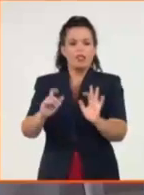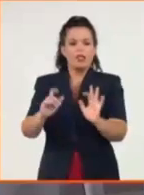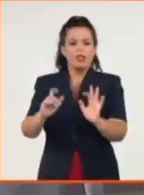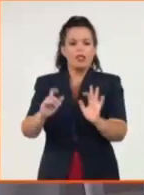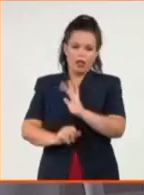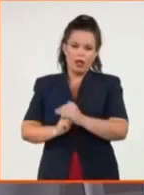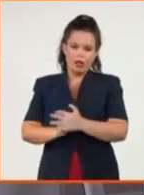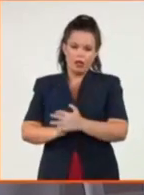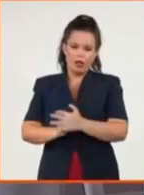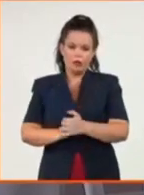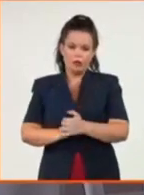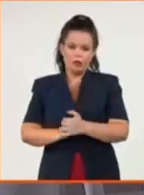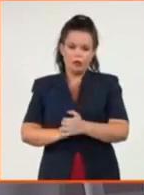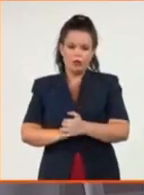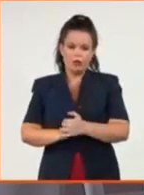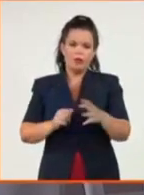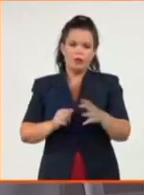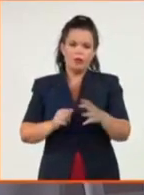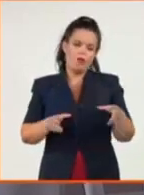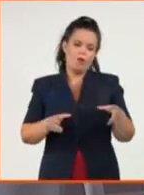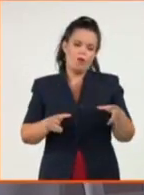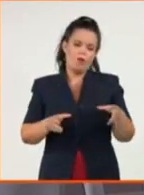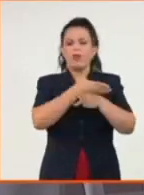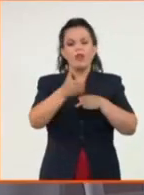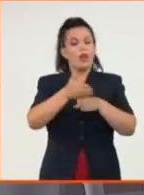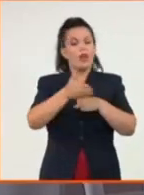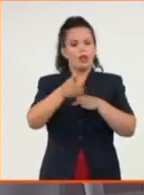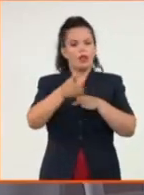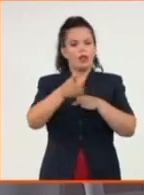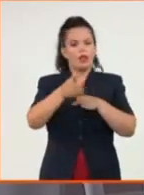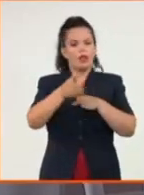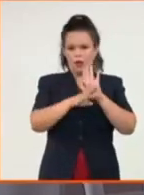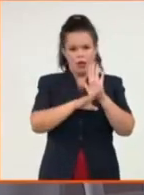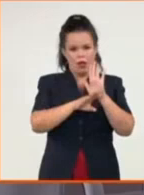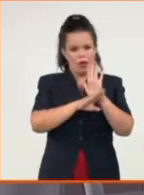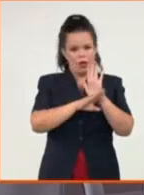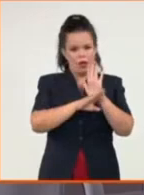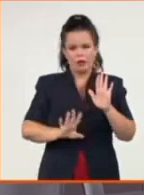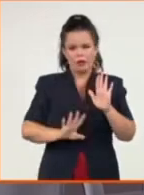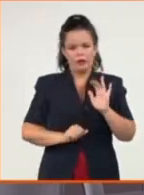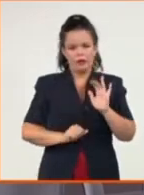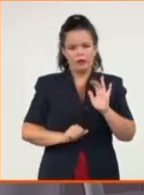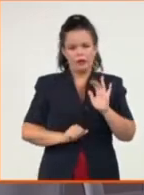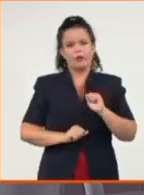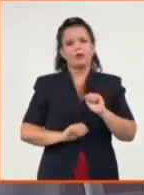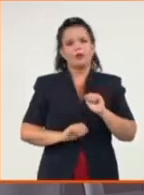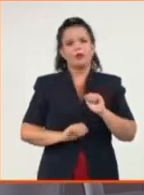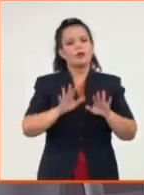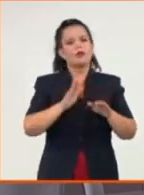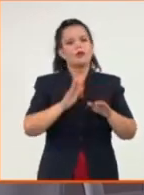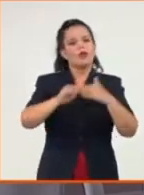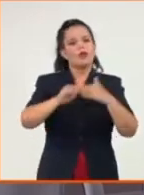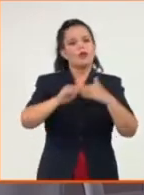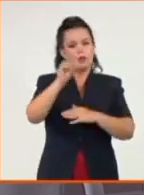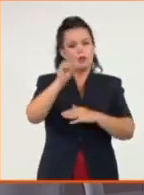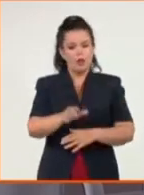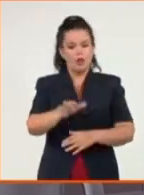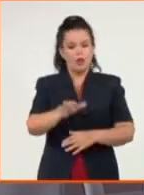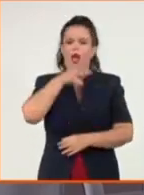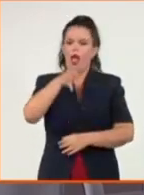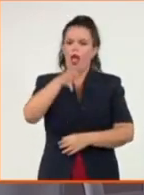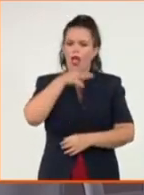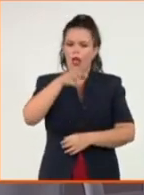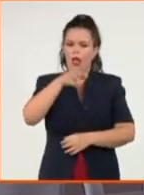hay un grupo de medidas que se han ido implementando ya había la ministra explicó ahora estas